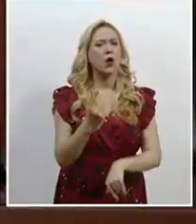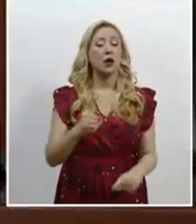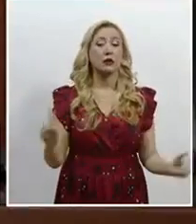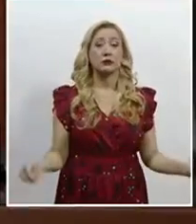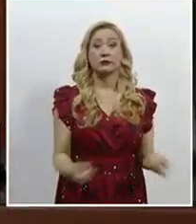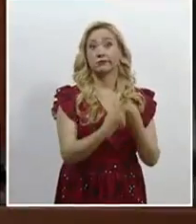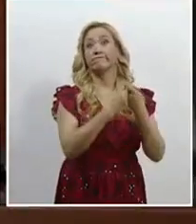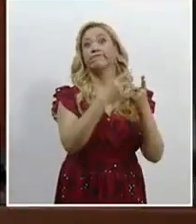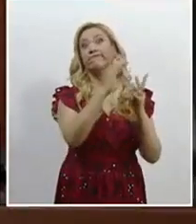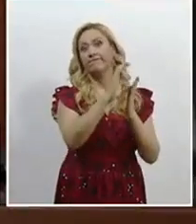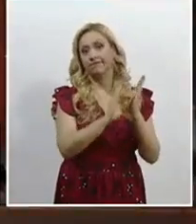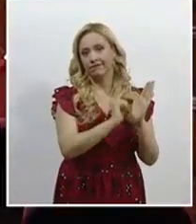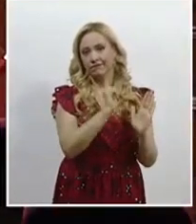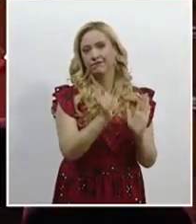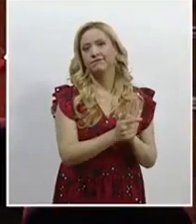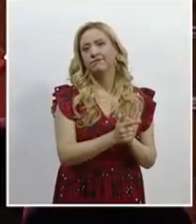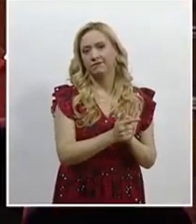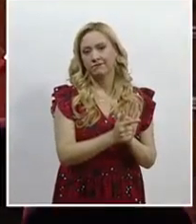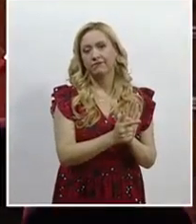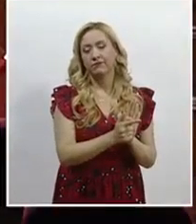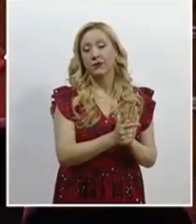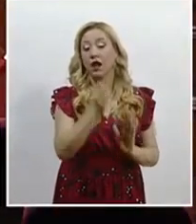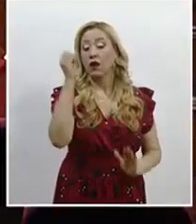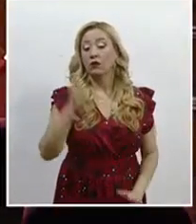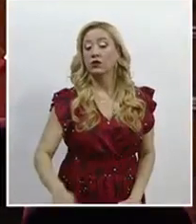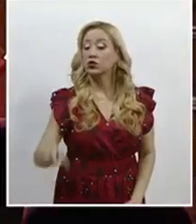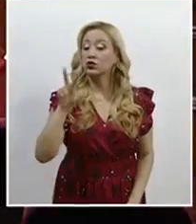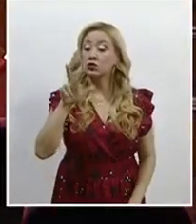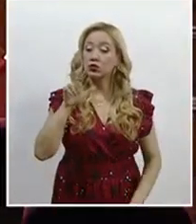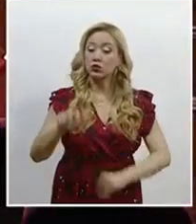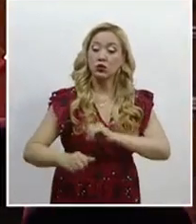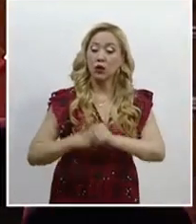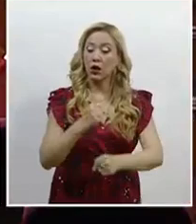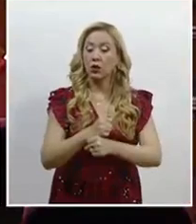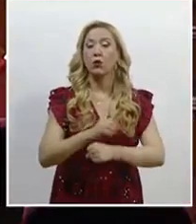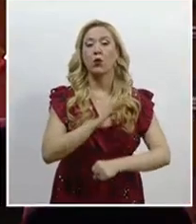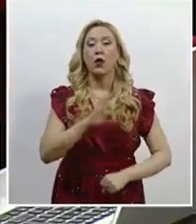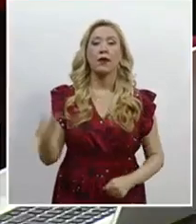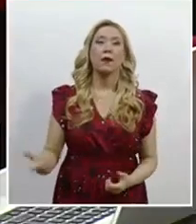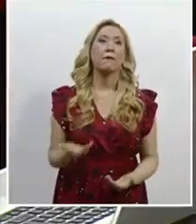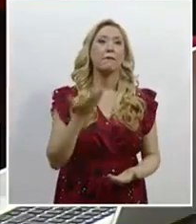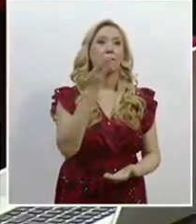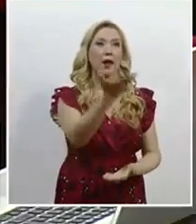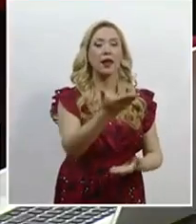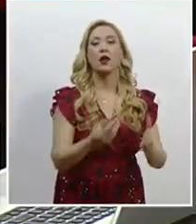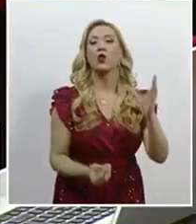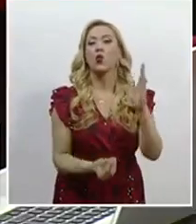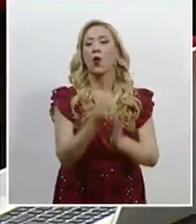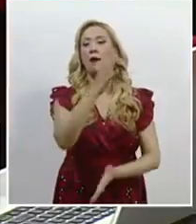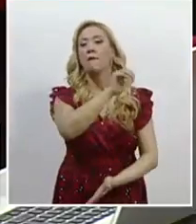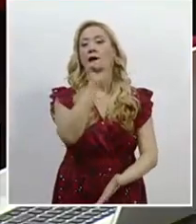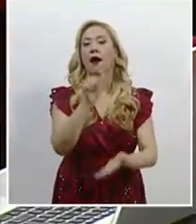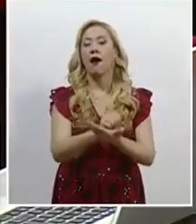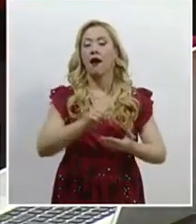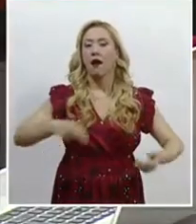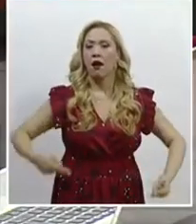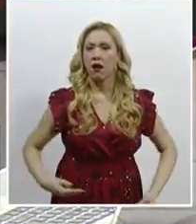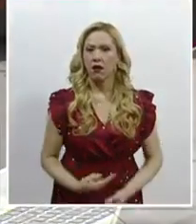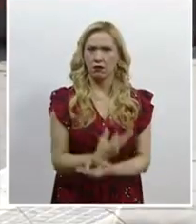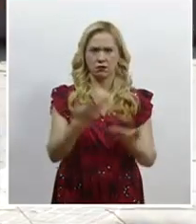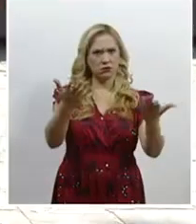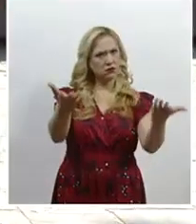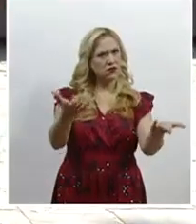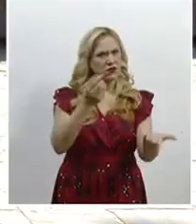la Constitución Federal, pues exigía tener 18 años cumplidos para solicitar el levantamiento de una nueva acta de nacimiento, lo que